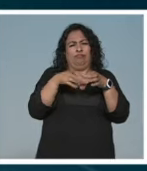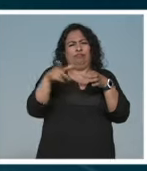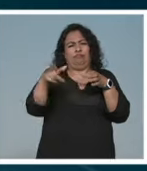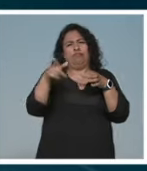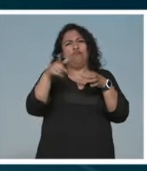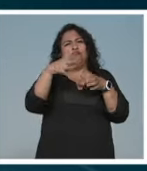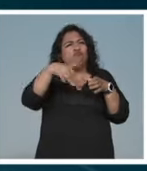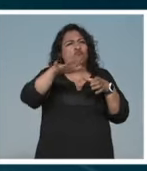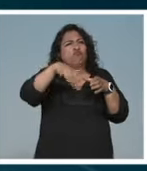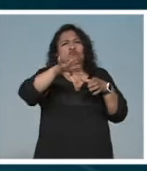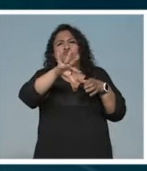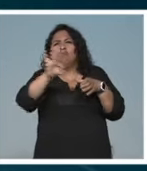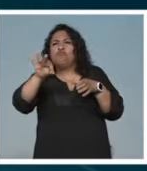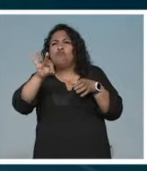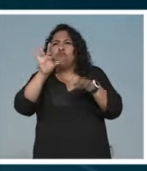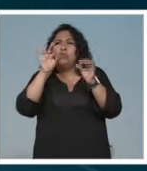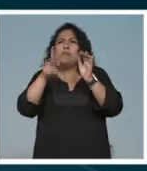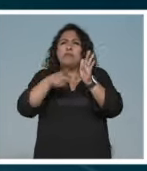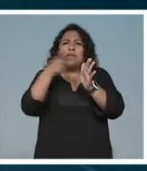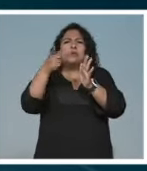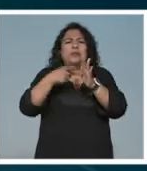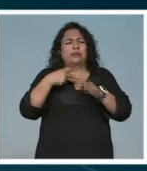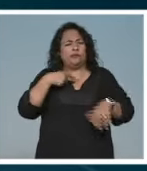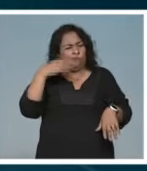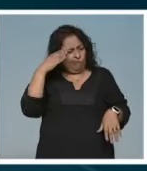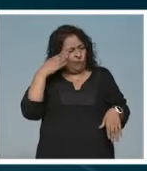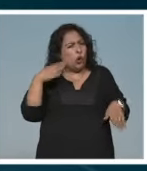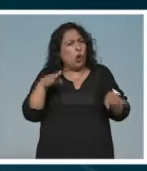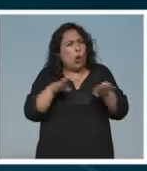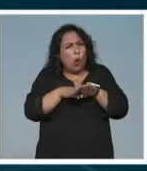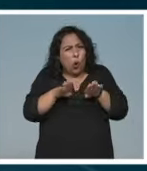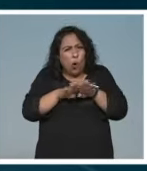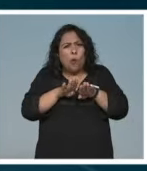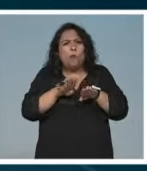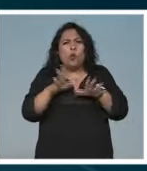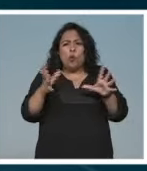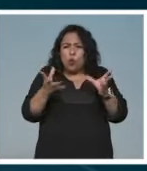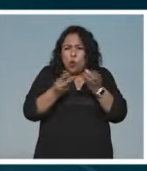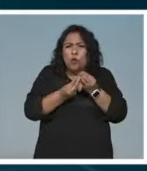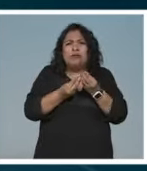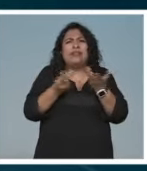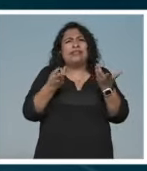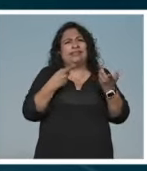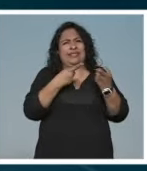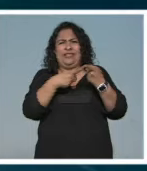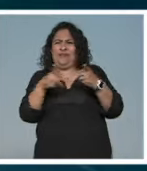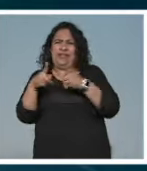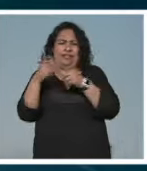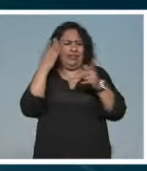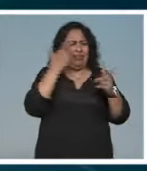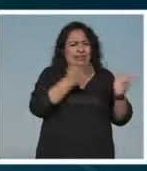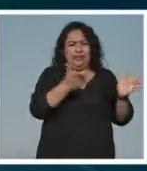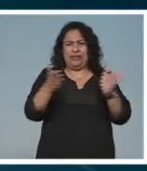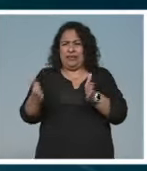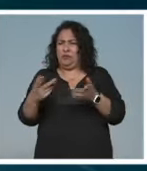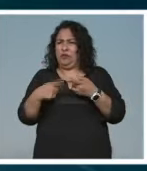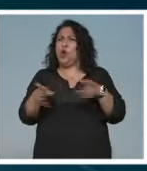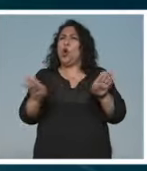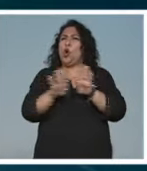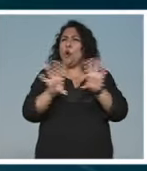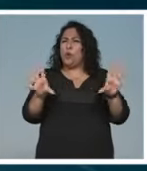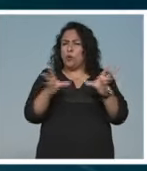collection over and over again, and starting to think about how we can put together different works from different periods so